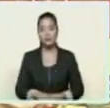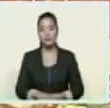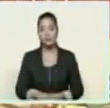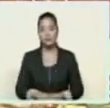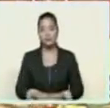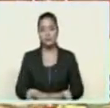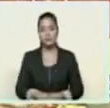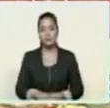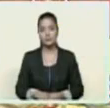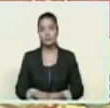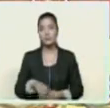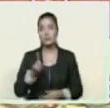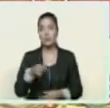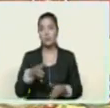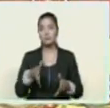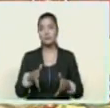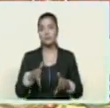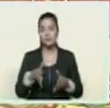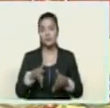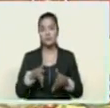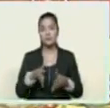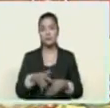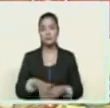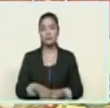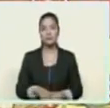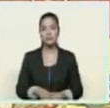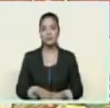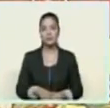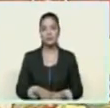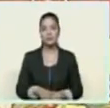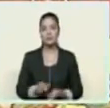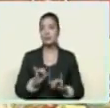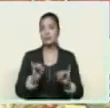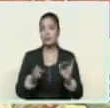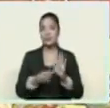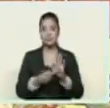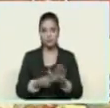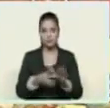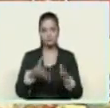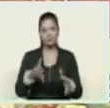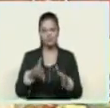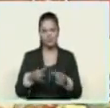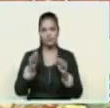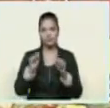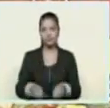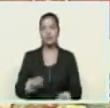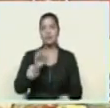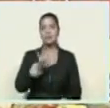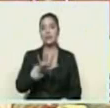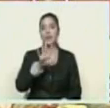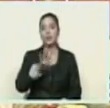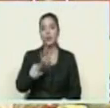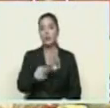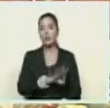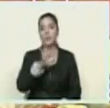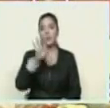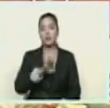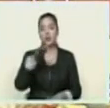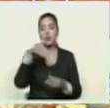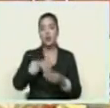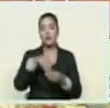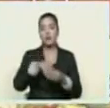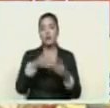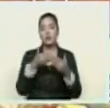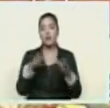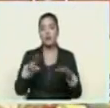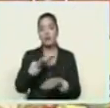y obtención de un gran triunfo lo hemos logrado 54 por ciento del voto popular